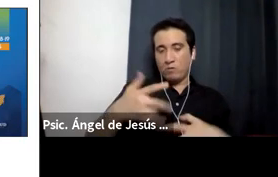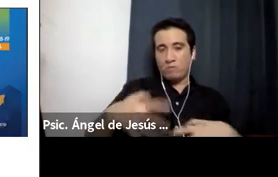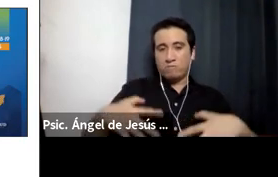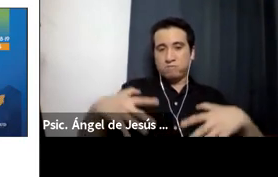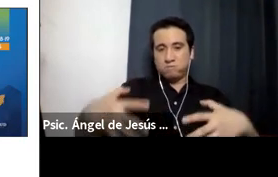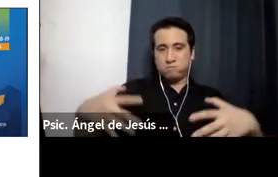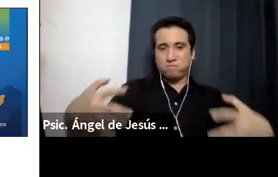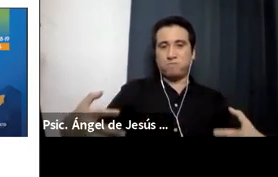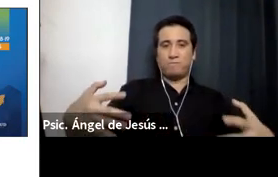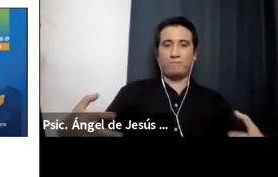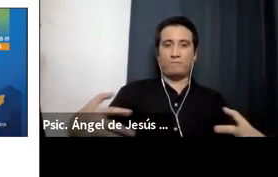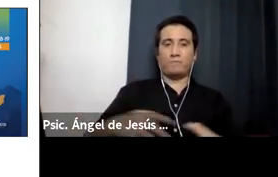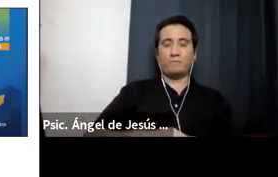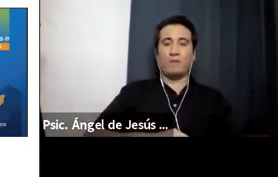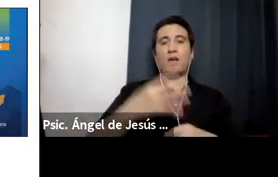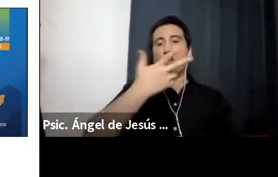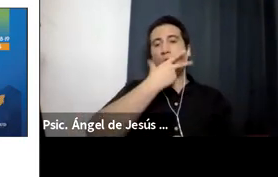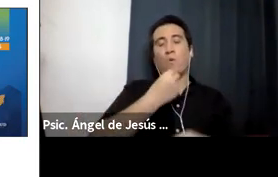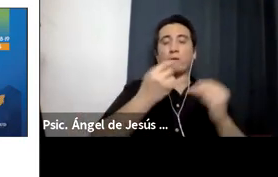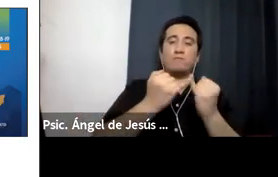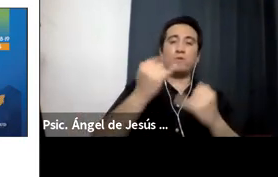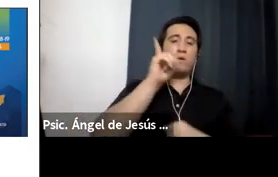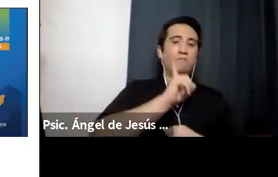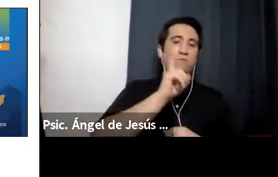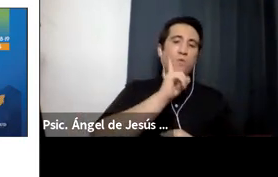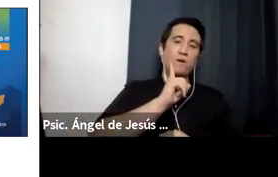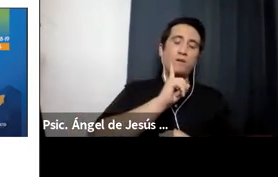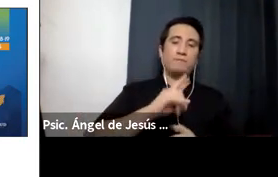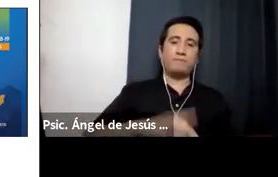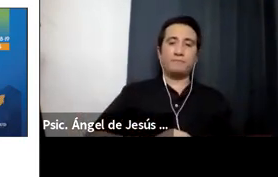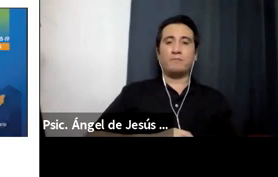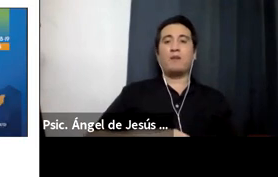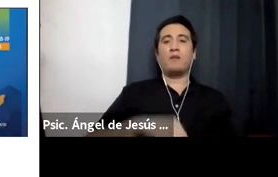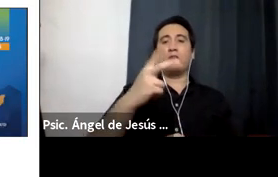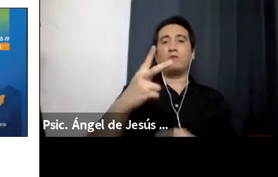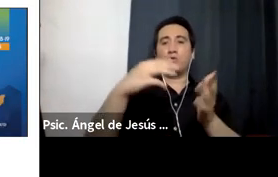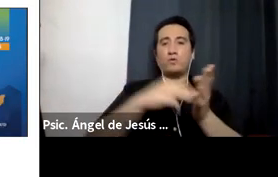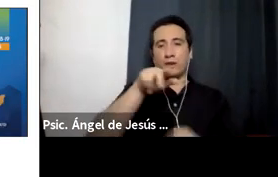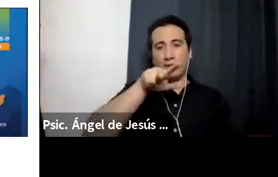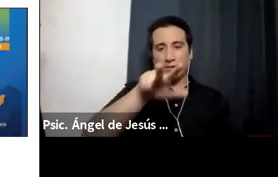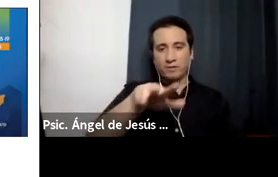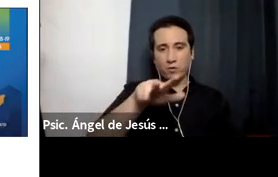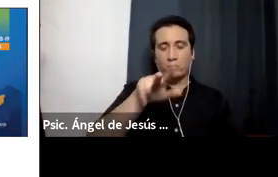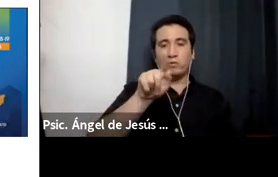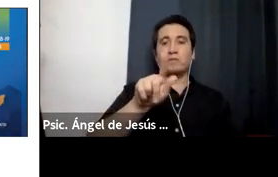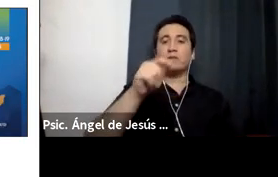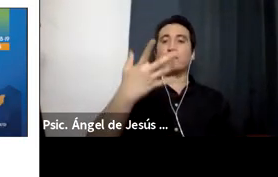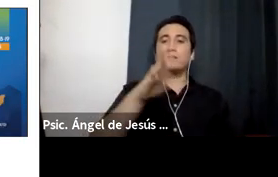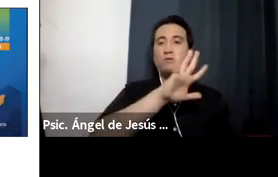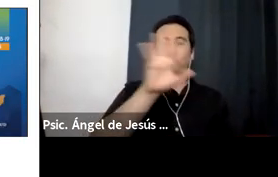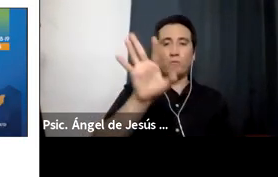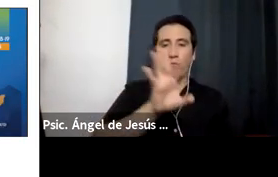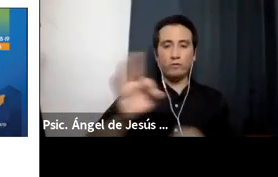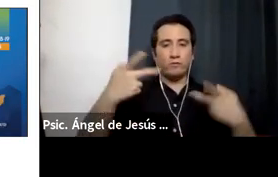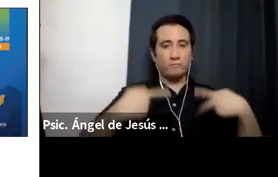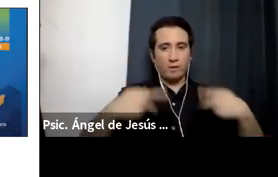y la obesidad, tanto en hombres como en mujeres. Para 2018, ya el 75% de las personas